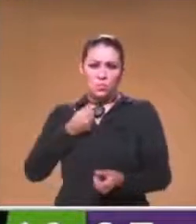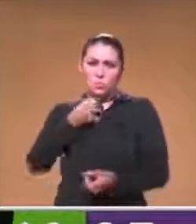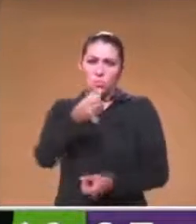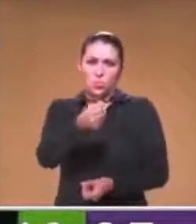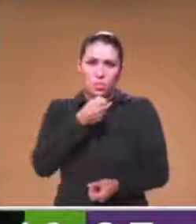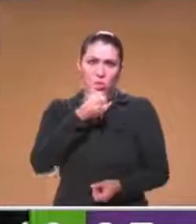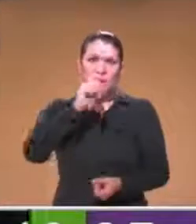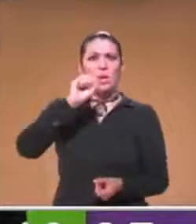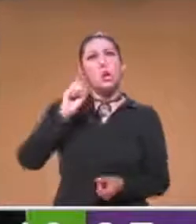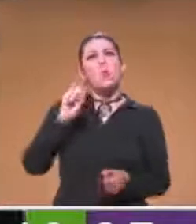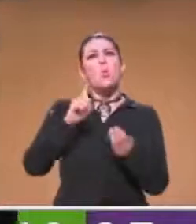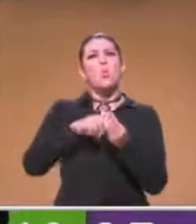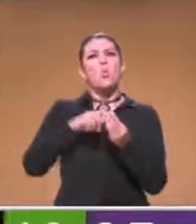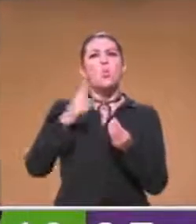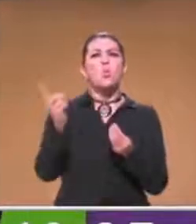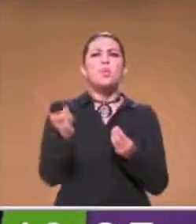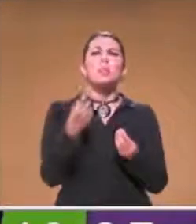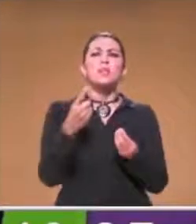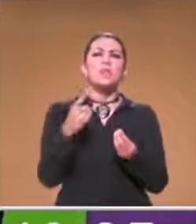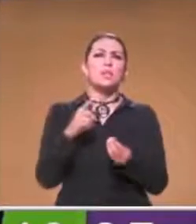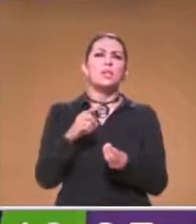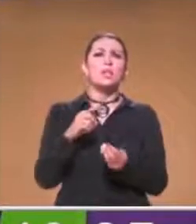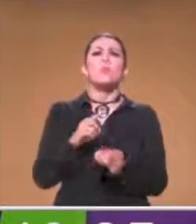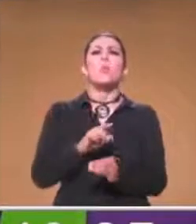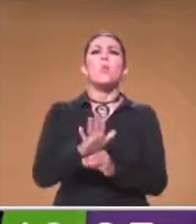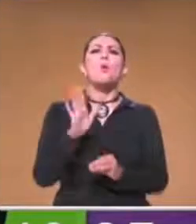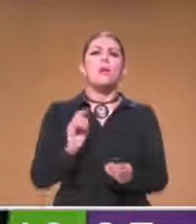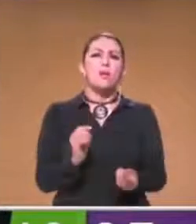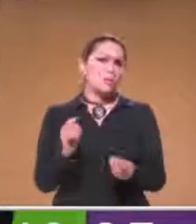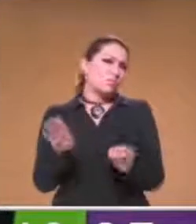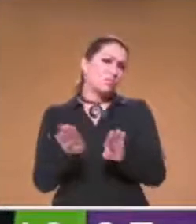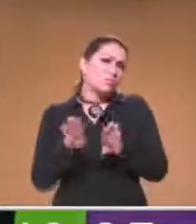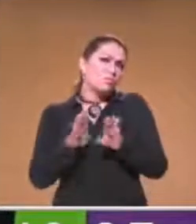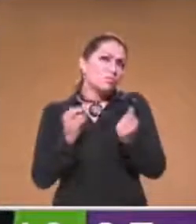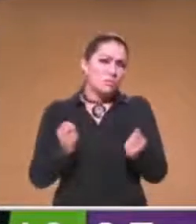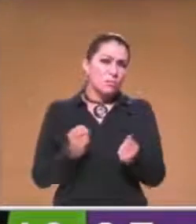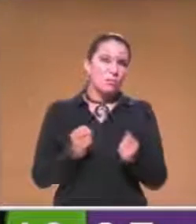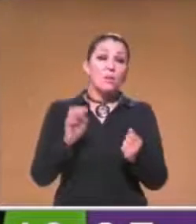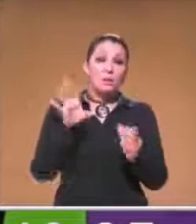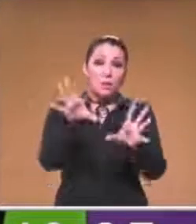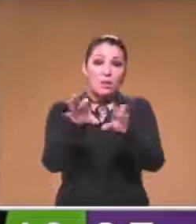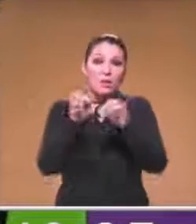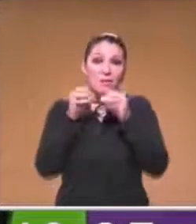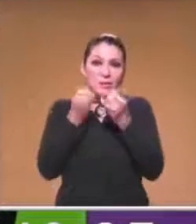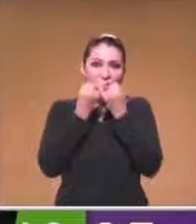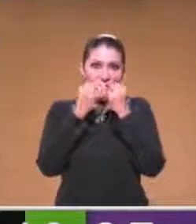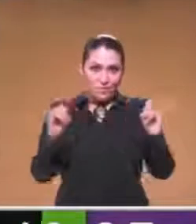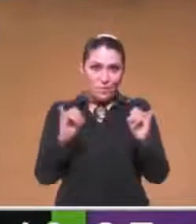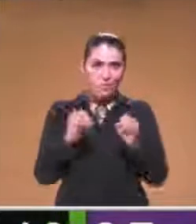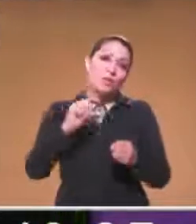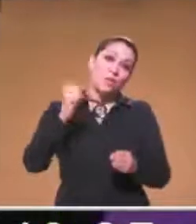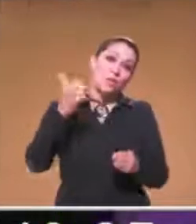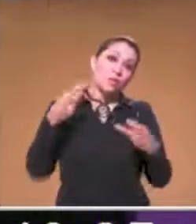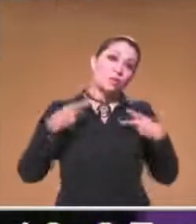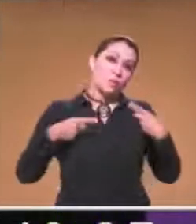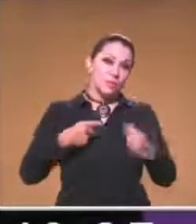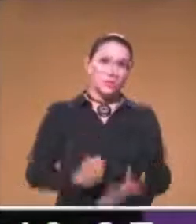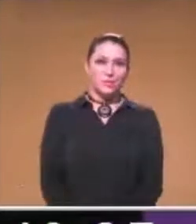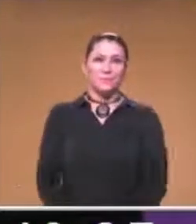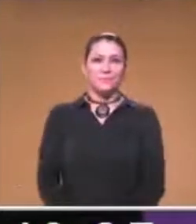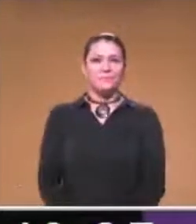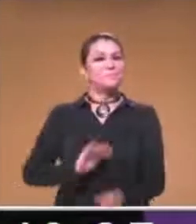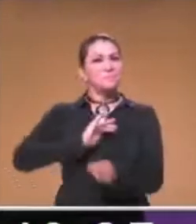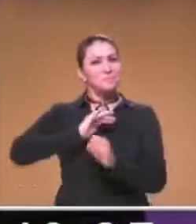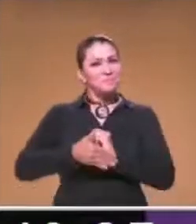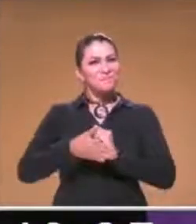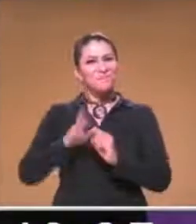who's she, who's he, te sirven para obtener información de una tercera persona. Con esto damos por